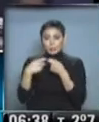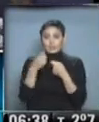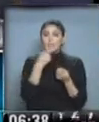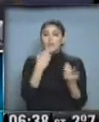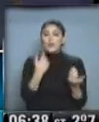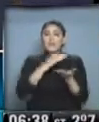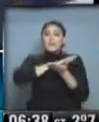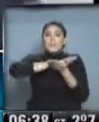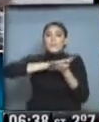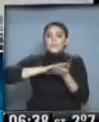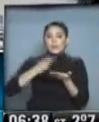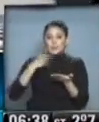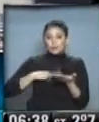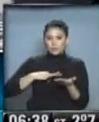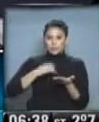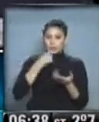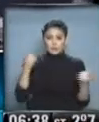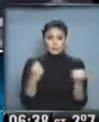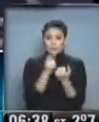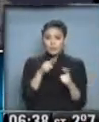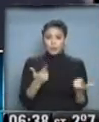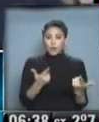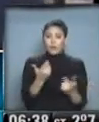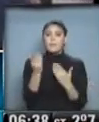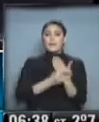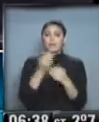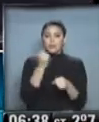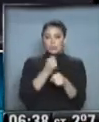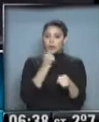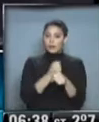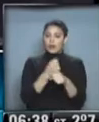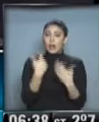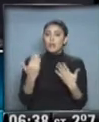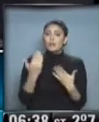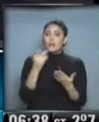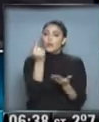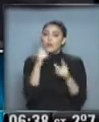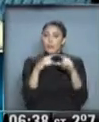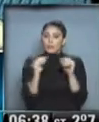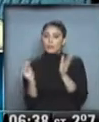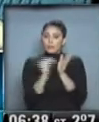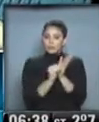un nuevo piso al haber mínimo. De no haber acuerdo, el Ministerio de Trabajo podría fijar el número del aumento.